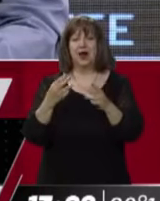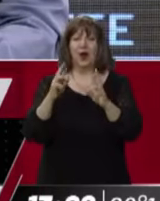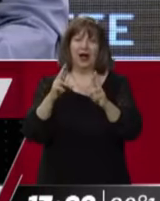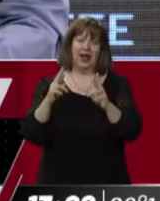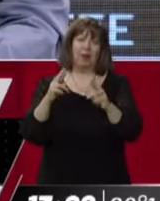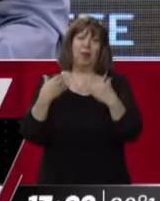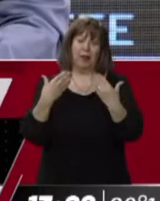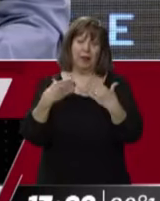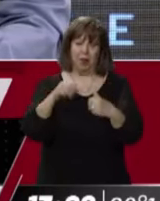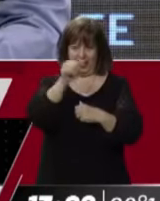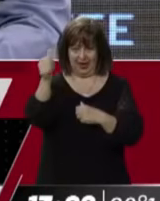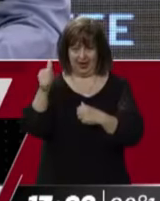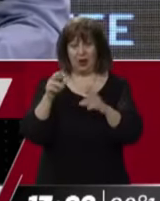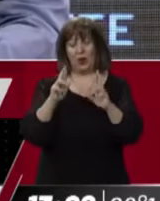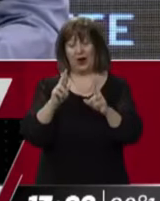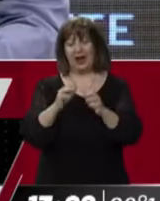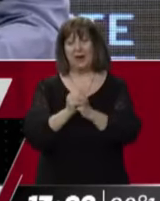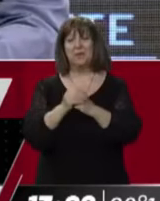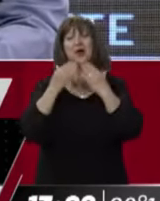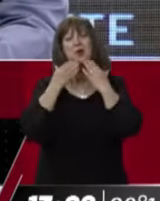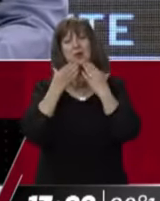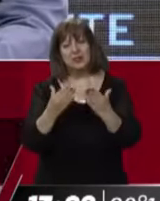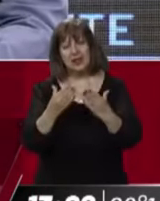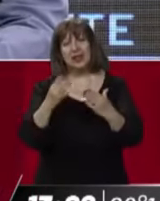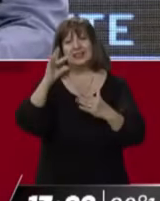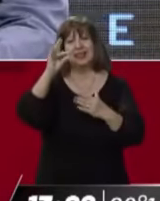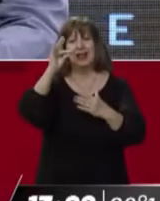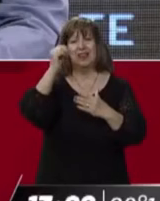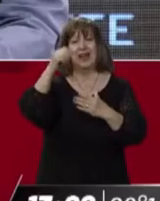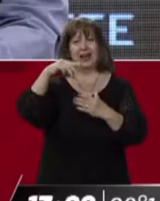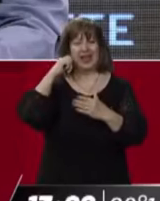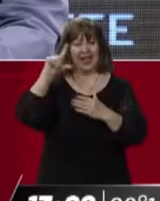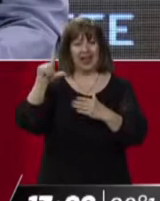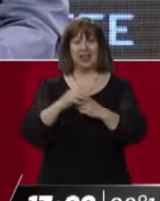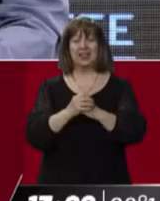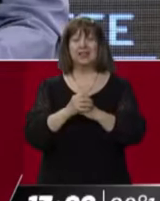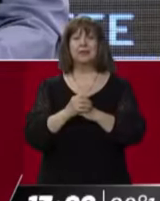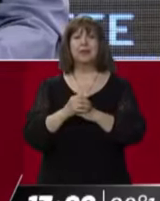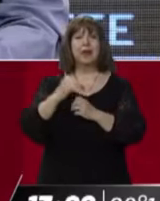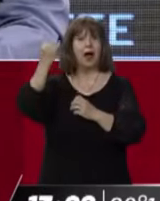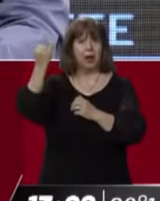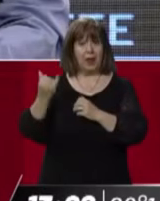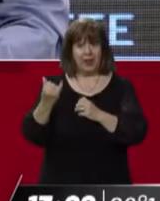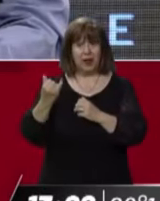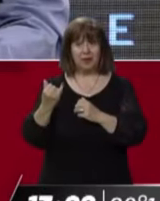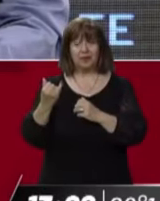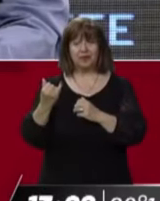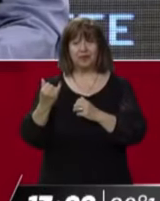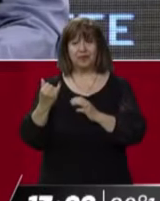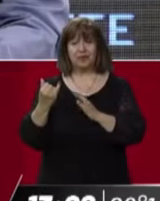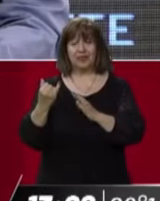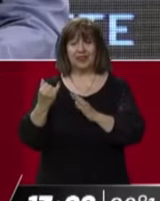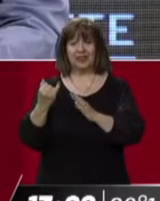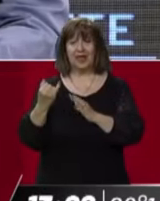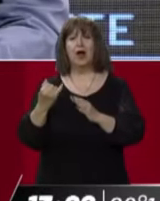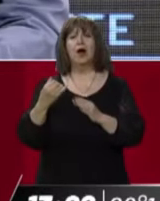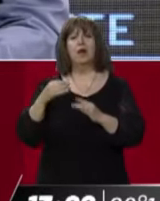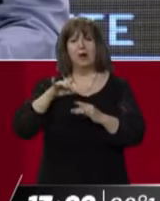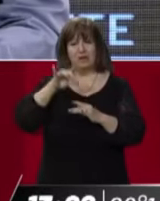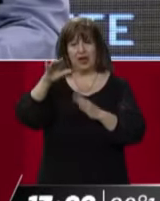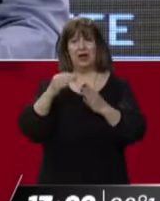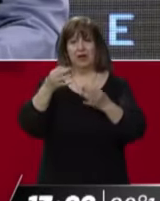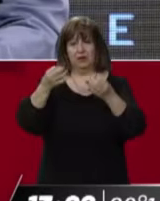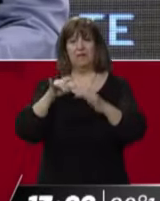¿no? Gracias, Daniel. Muy amable. El cierre todo tuyo, Amadeo. Gracias a hasta ustedes. Hasta luego, buen viaje.